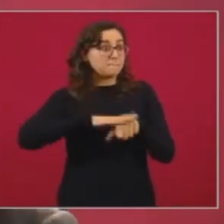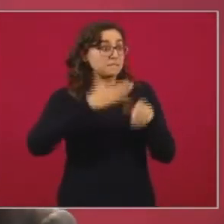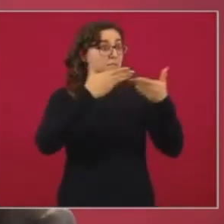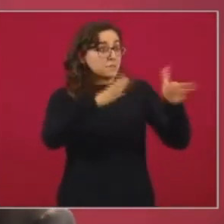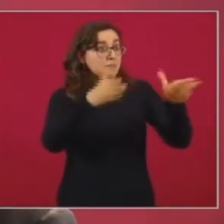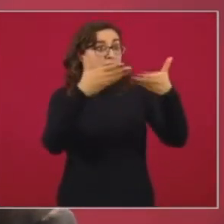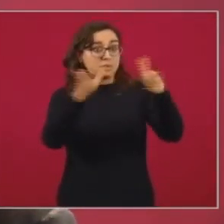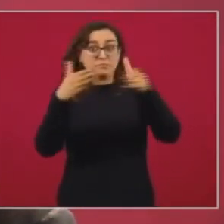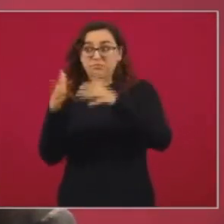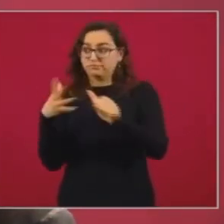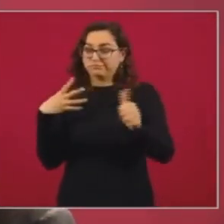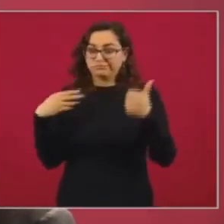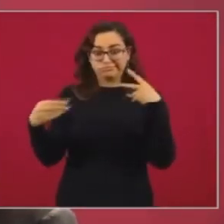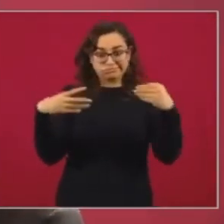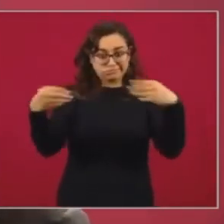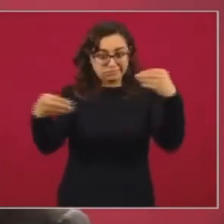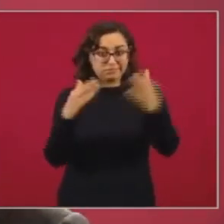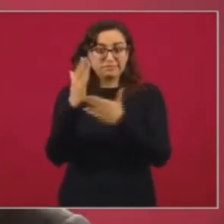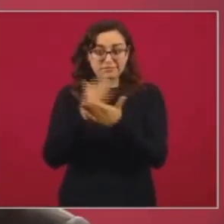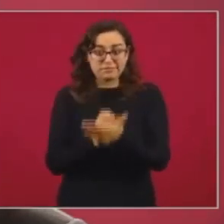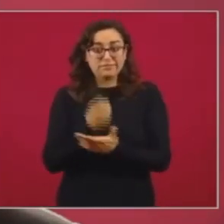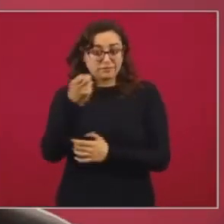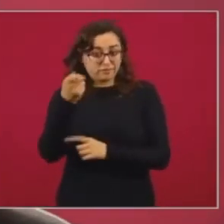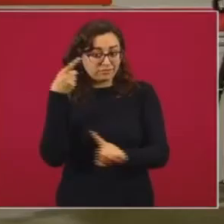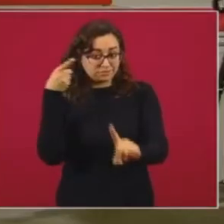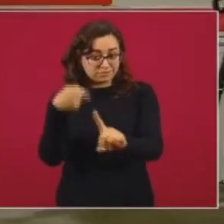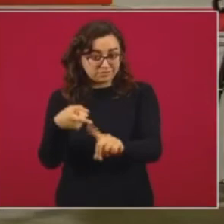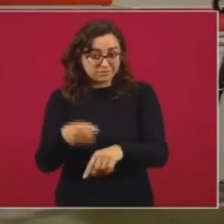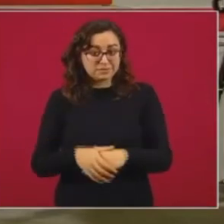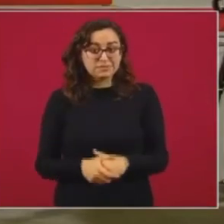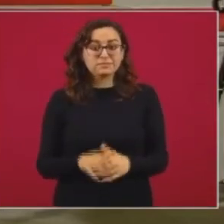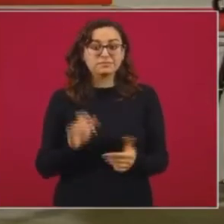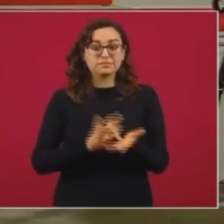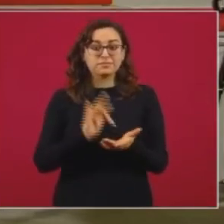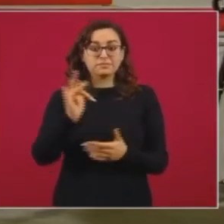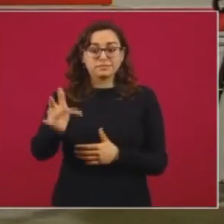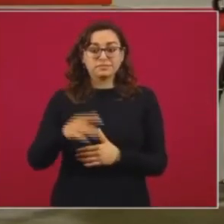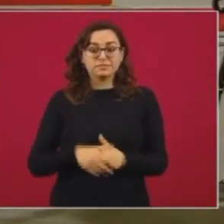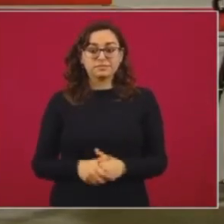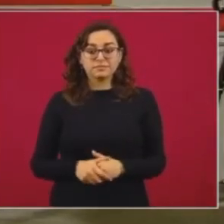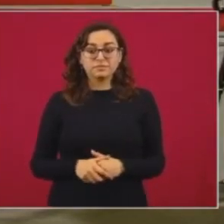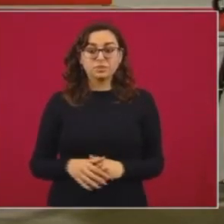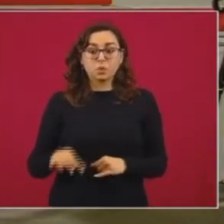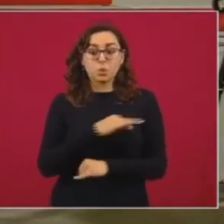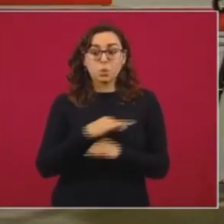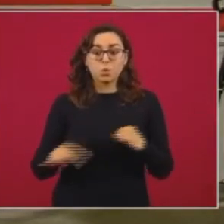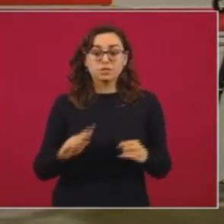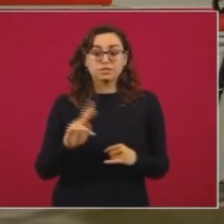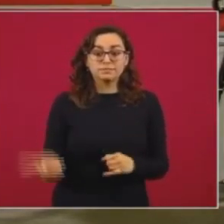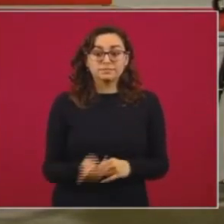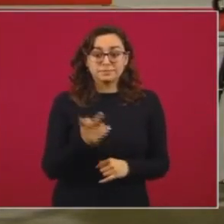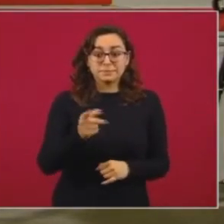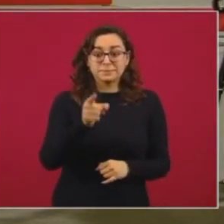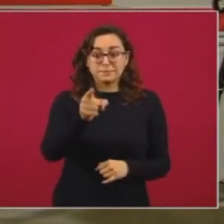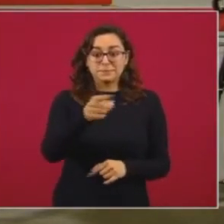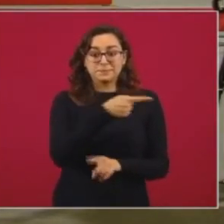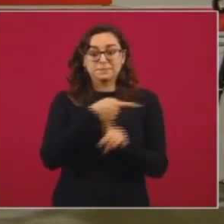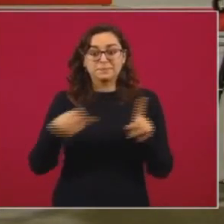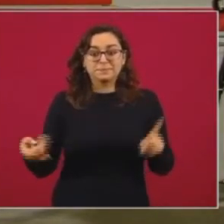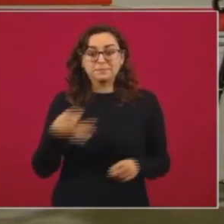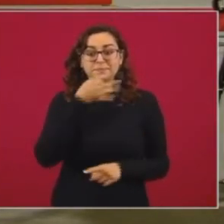tener menor transmisión. Ese es el objetivo. Gracias. Última pregunta, nos queda medio minuto.